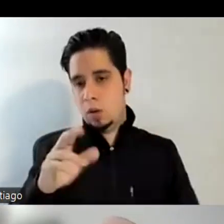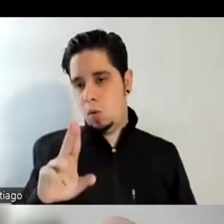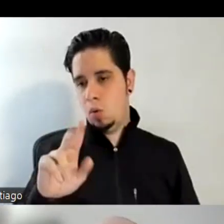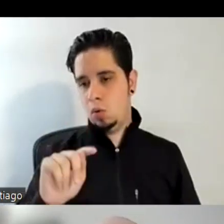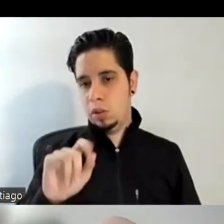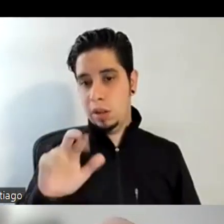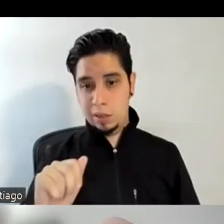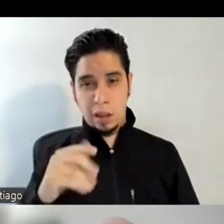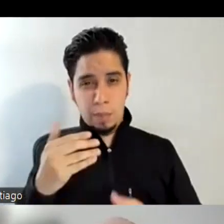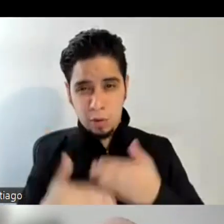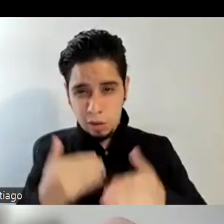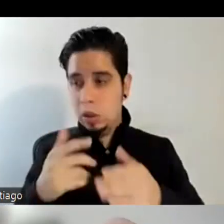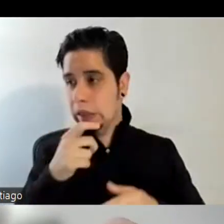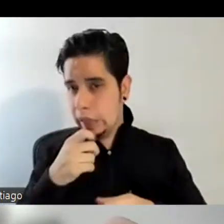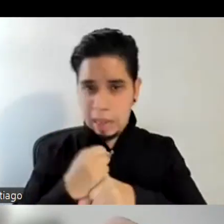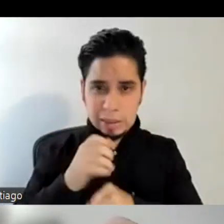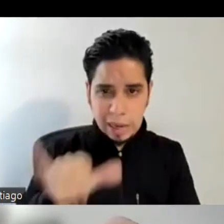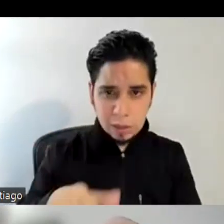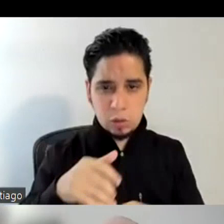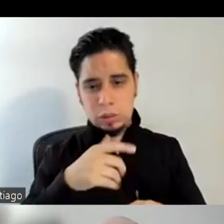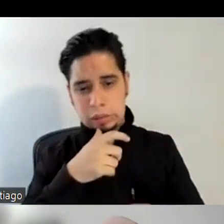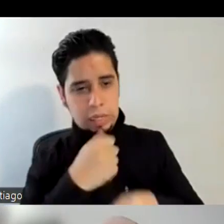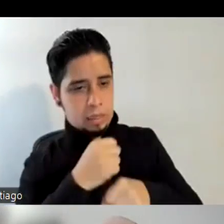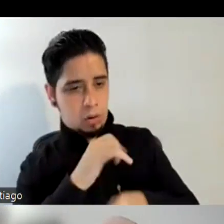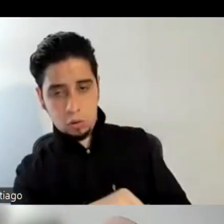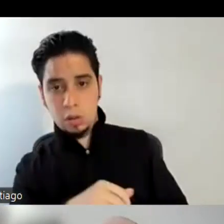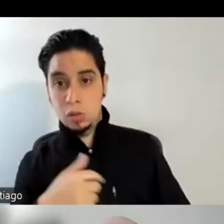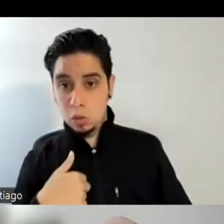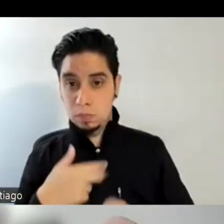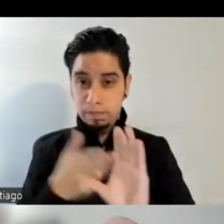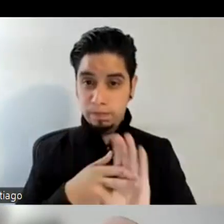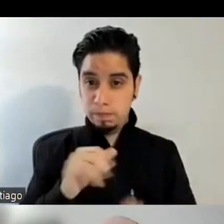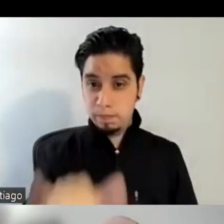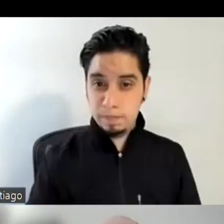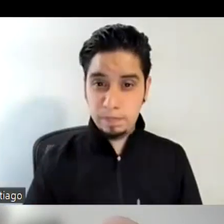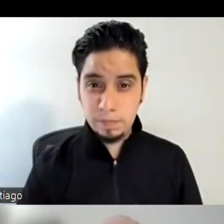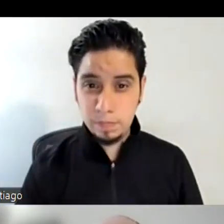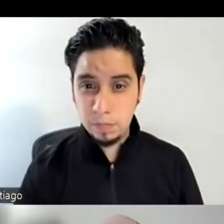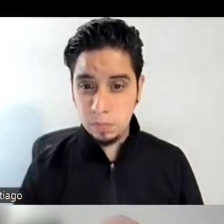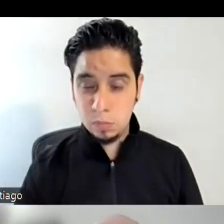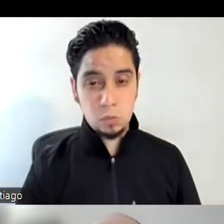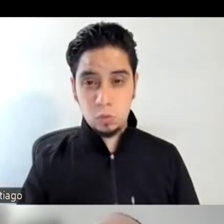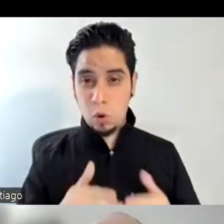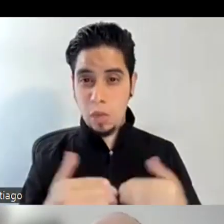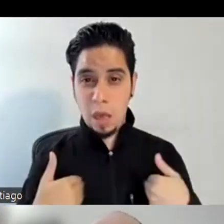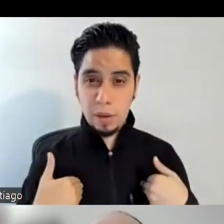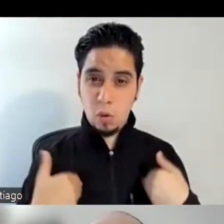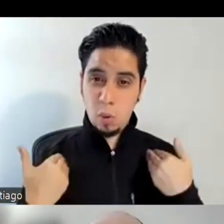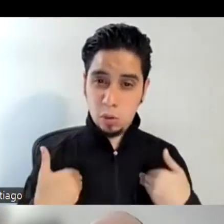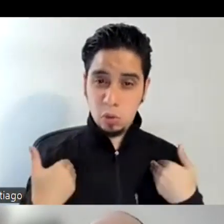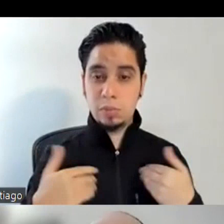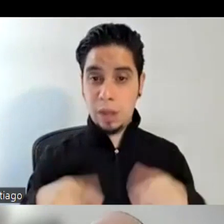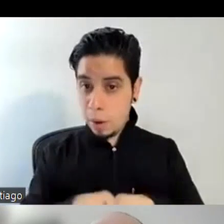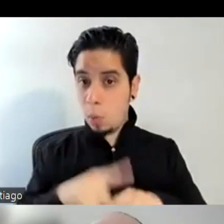tras bastidores, quién hacía esto. Y yo participé de eso toda mi adolescencia y toda mi niñez,